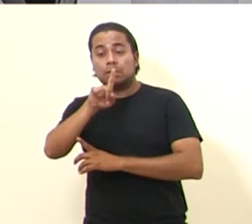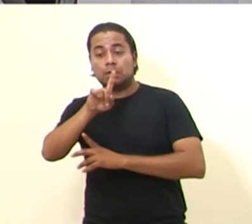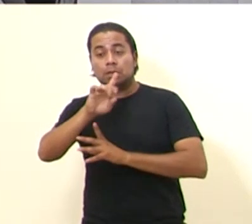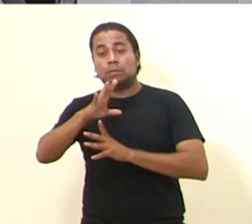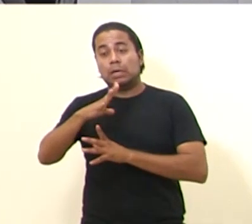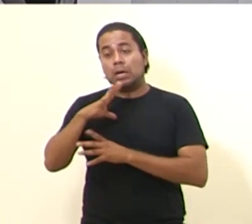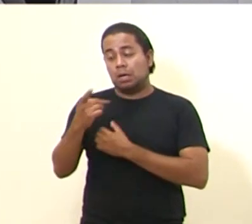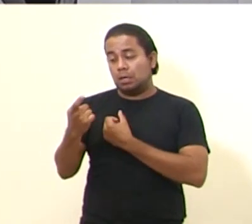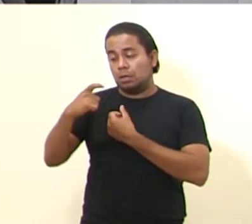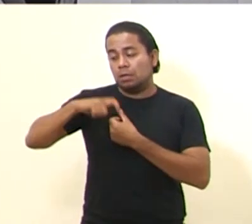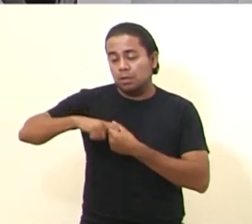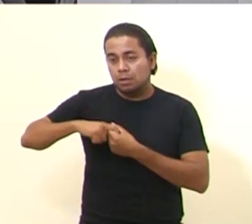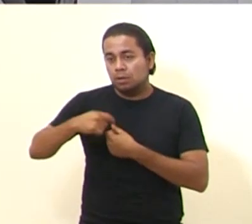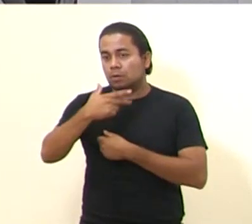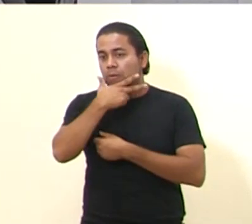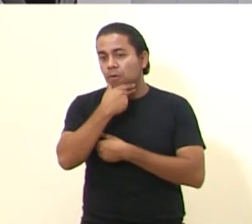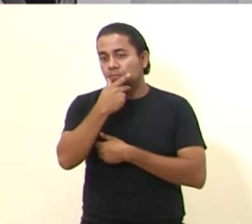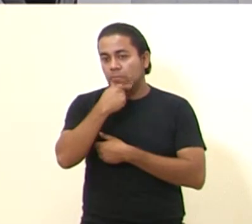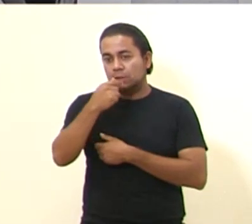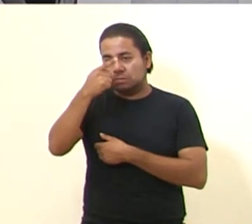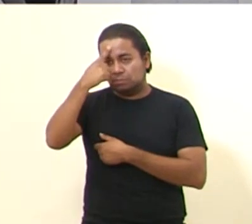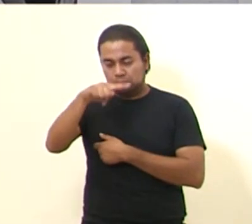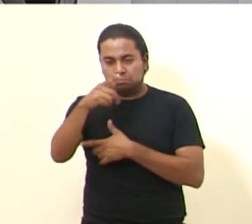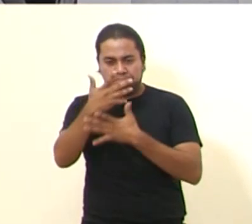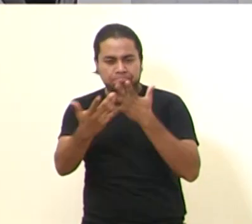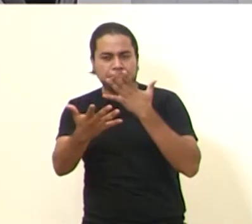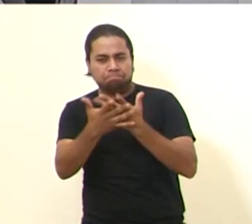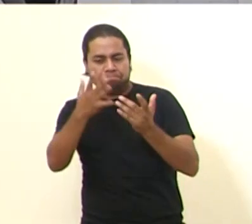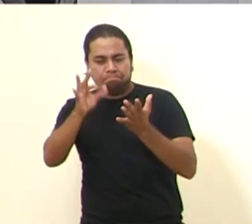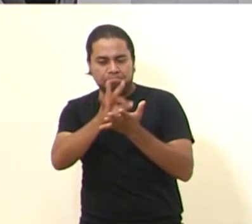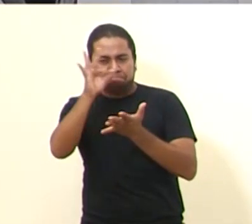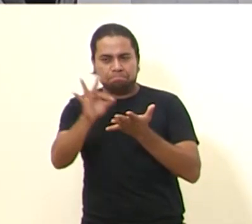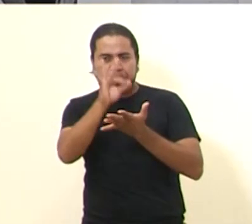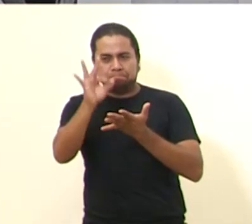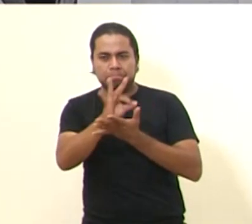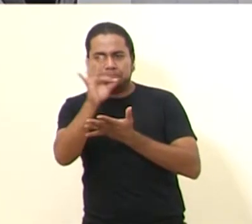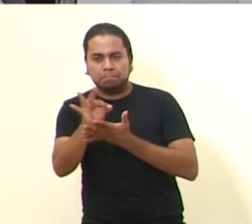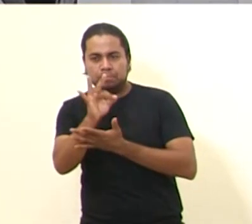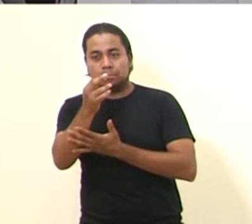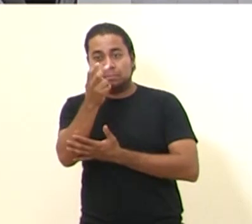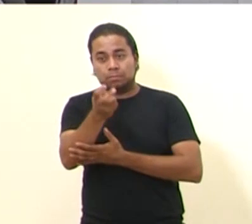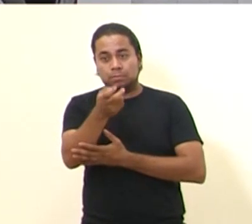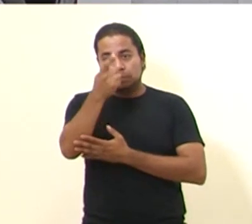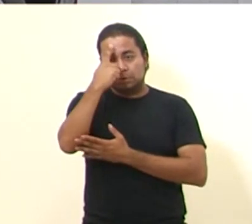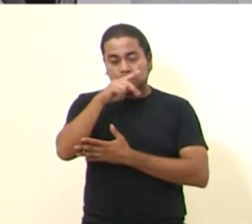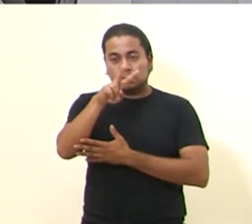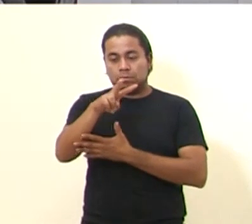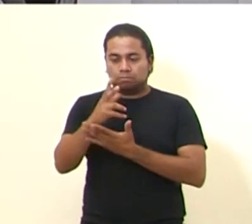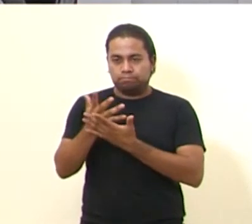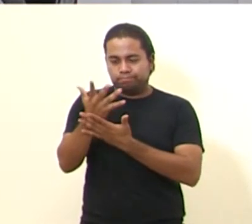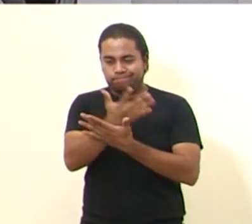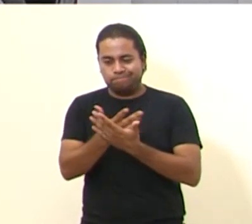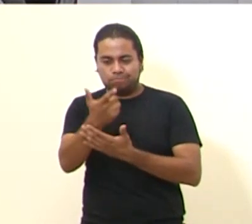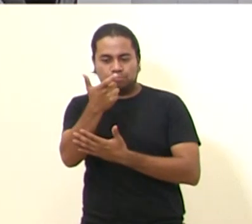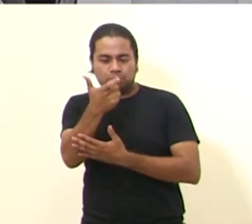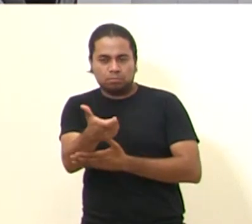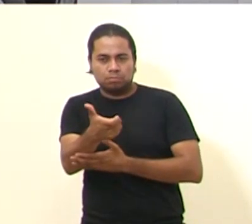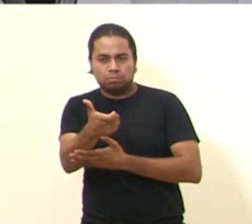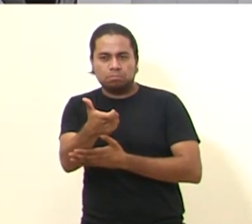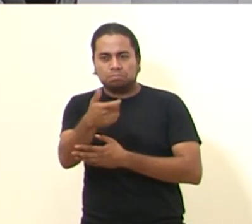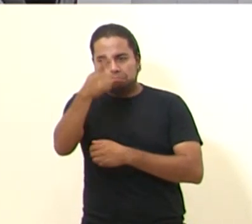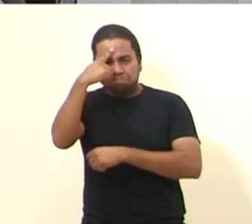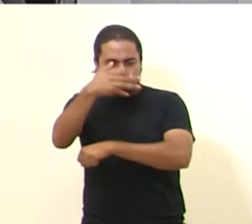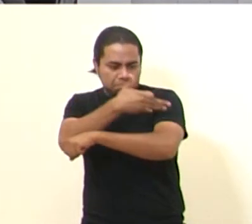cantidad de varones a esta difícil tarea que se ha convertido en una importante fuente de ingreso para sus